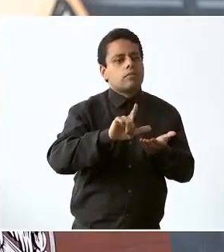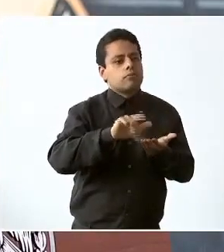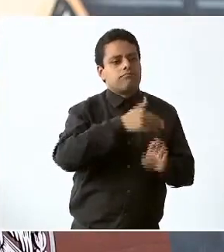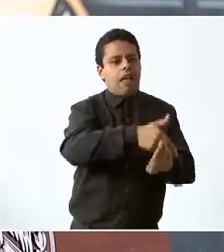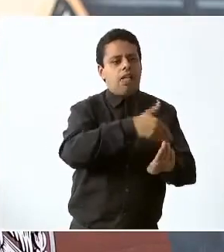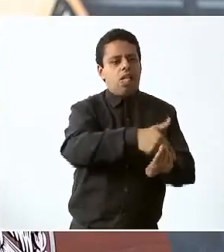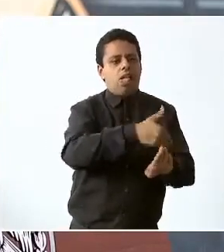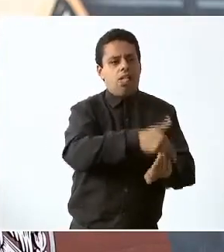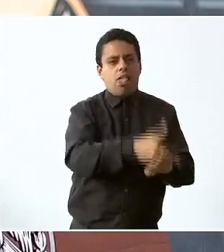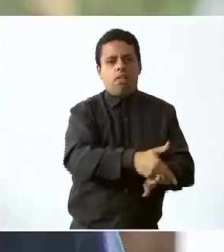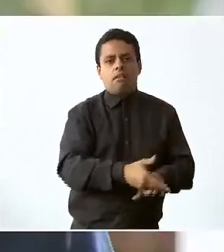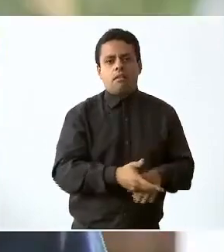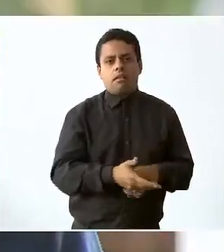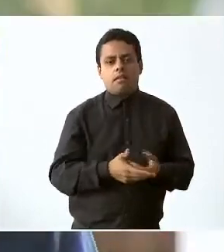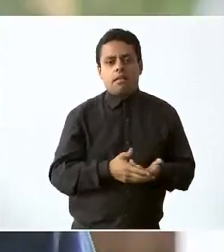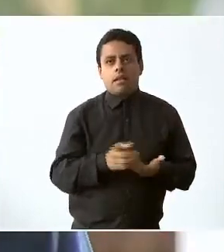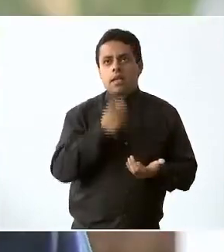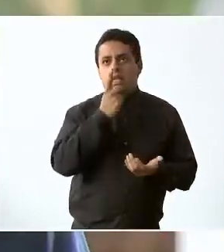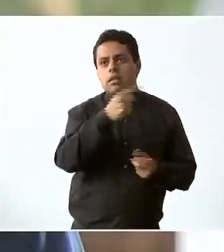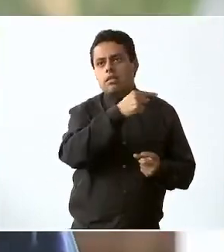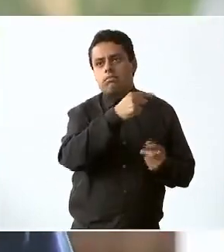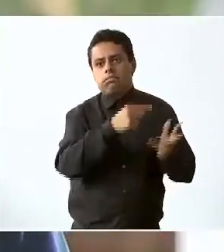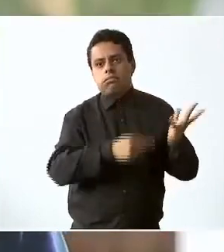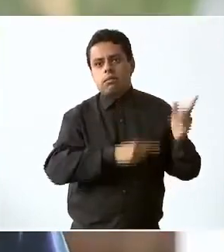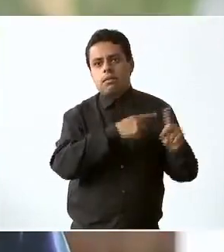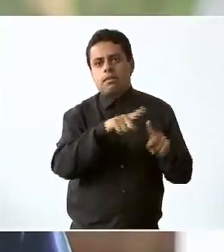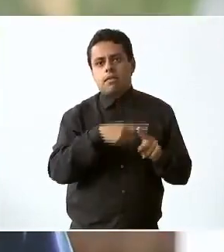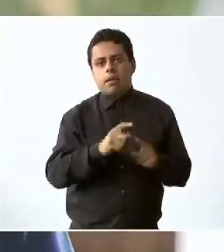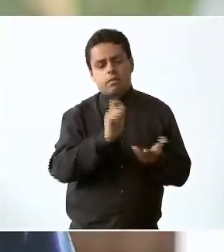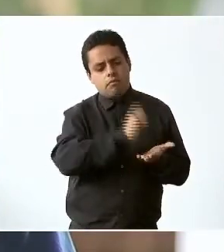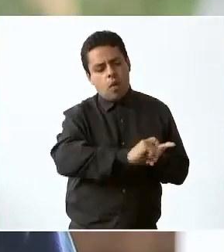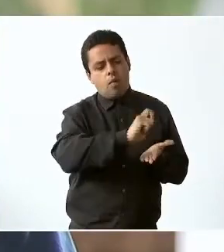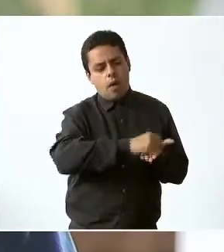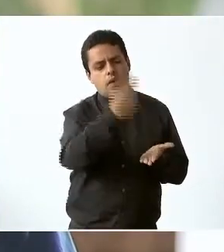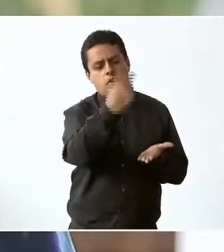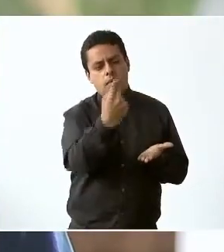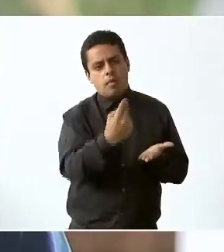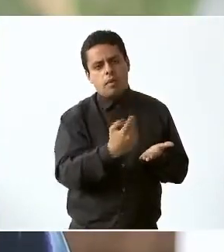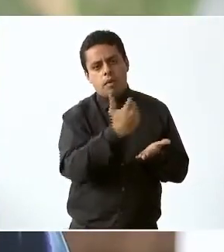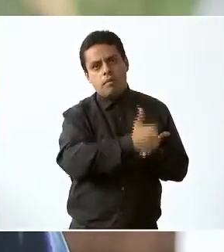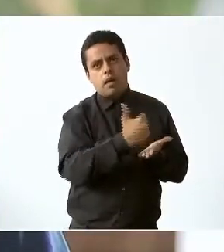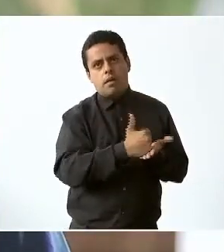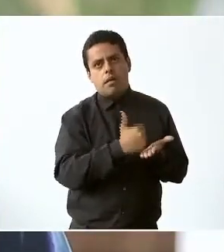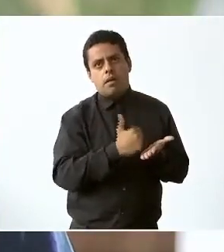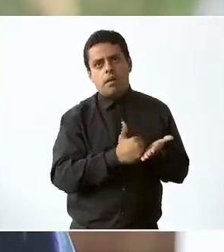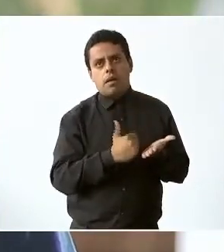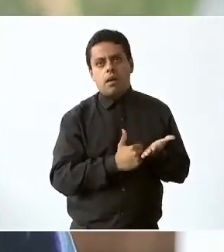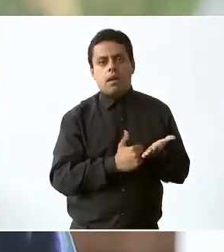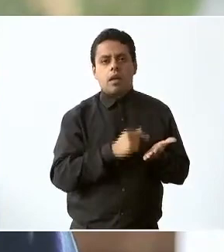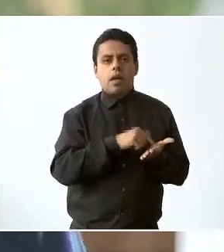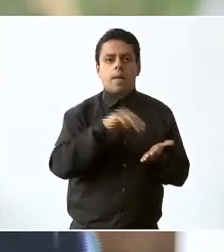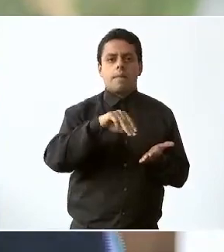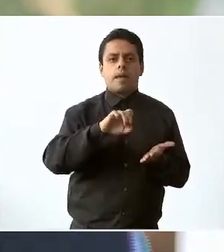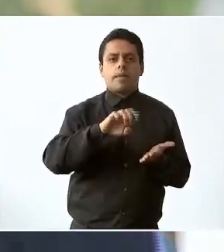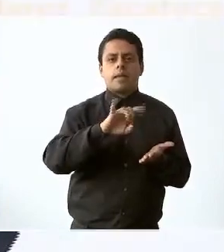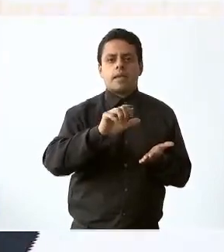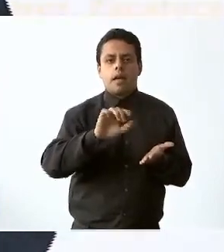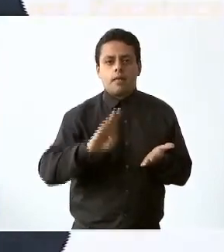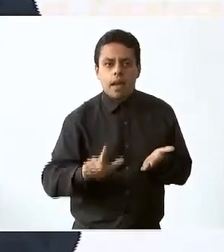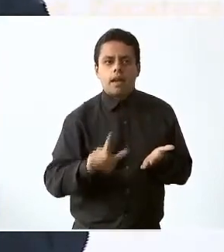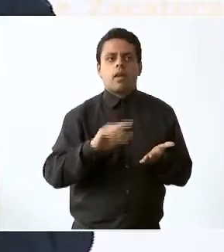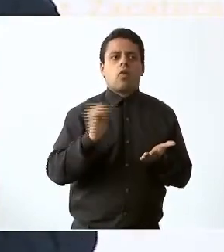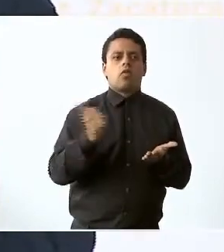y enlista a sus integrantes: Otón de Mendizábal, Alejandro